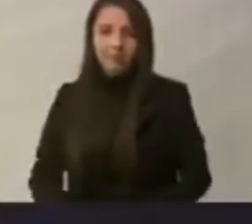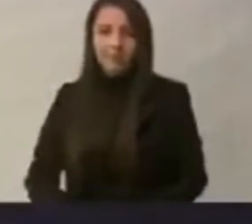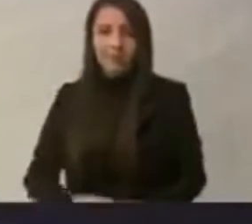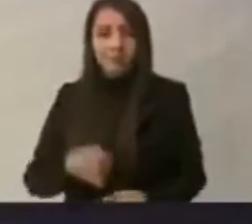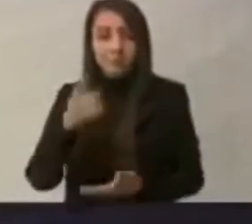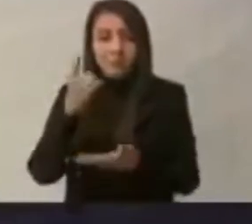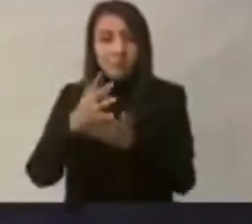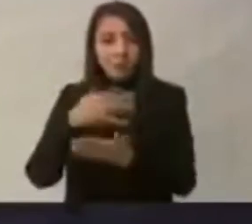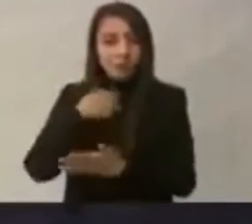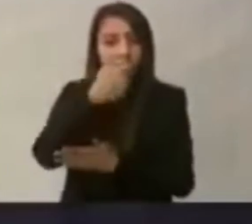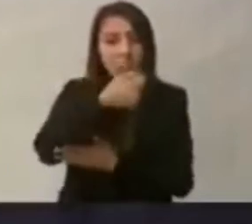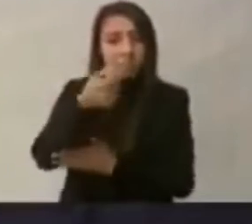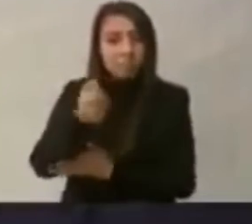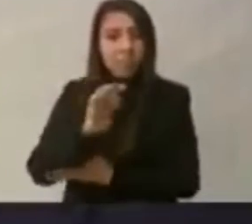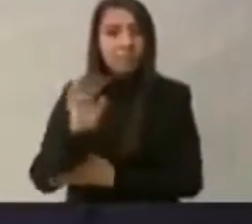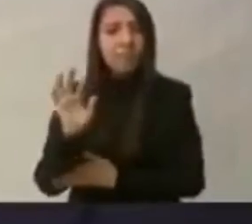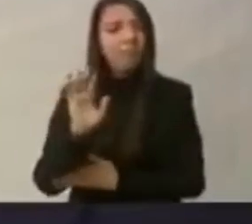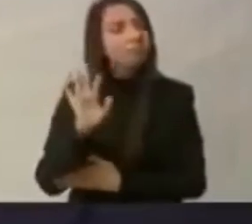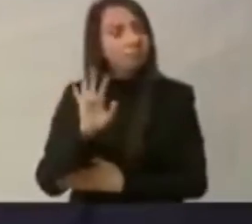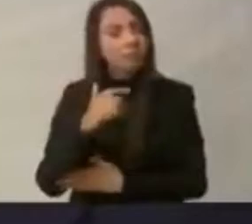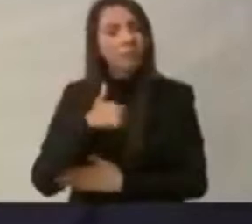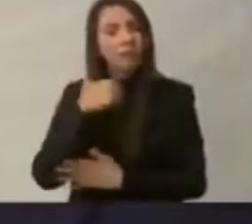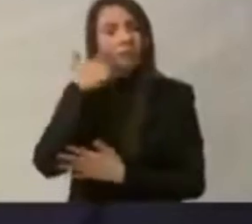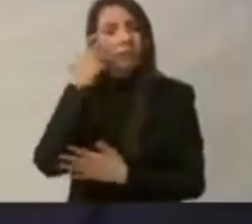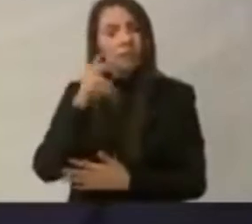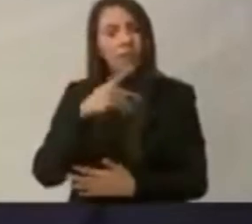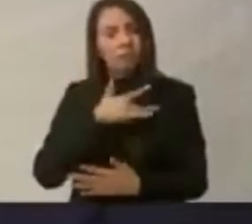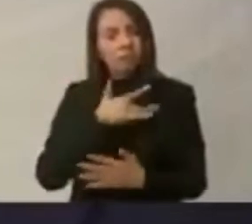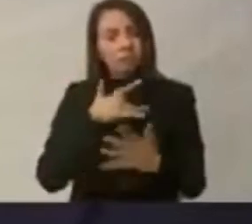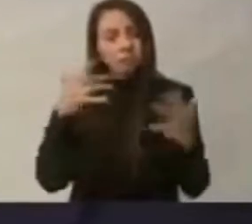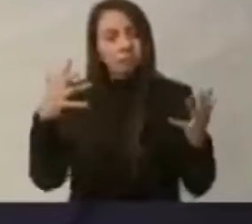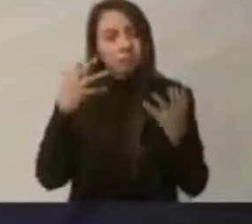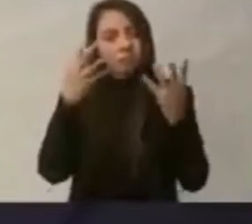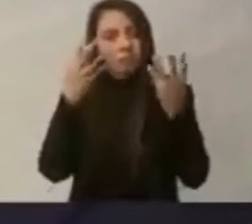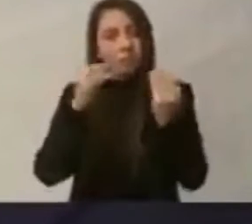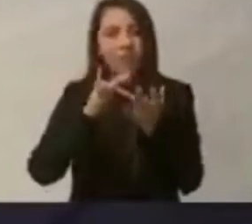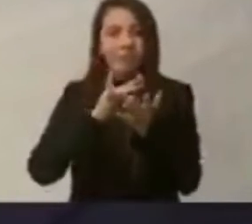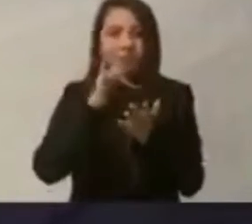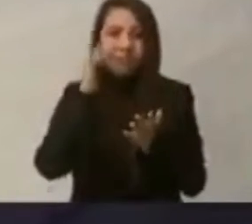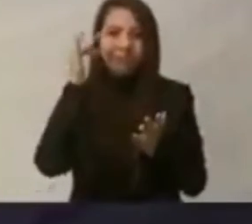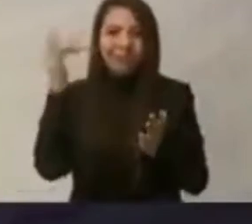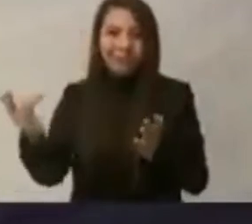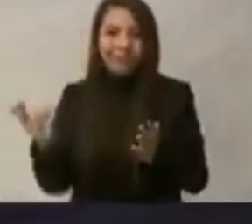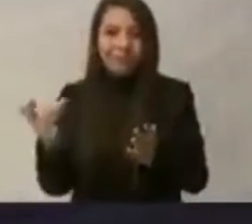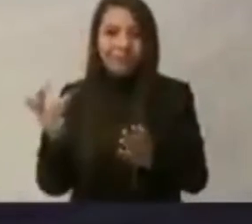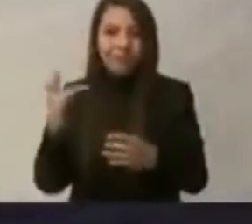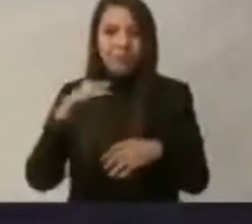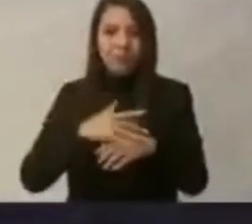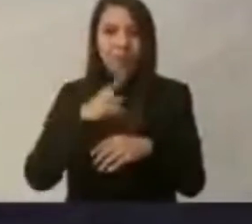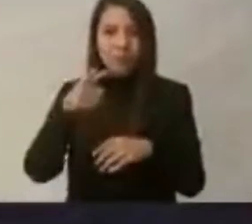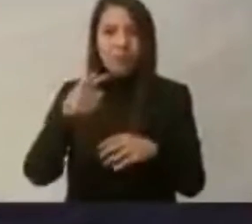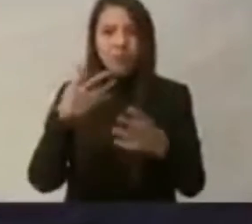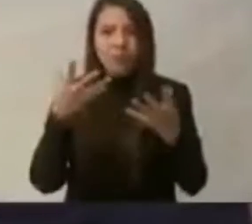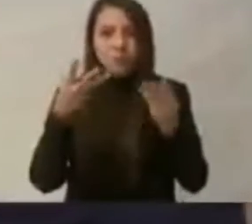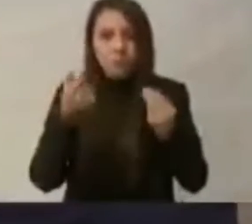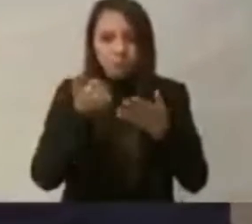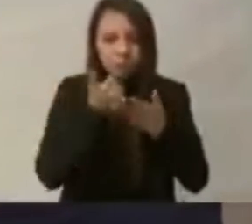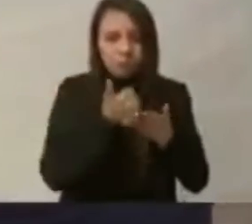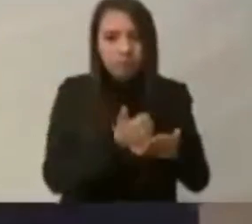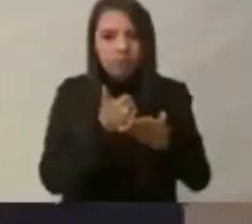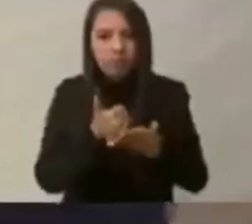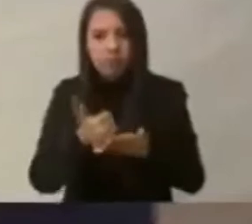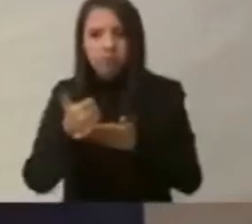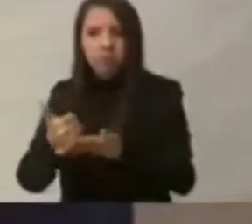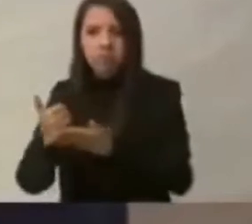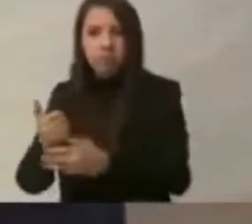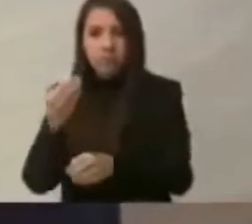saludarlos, agradecerles de corazón por todo lo que han ayudado en estos